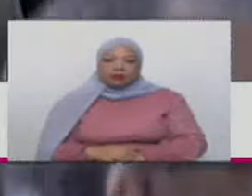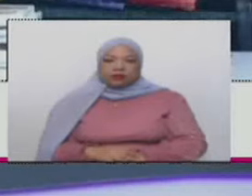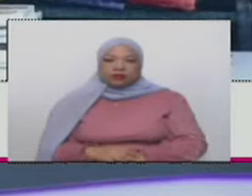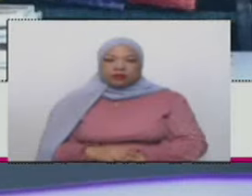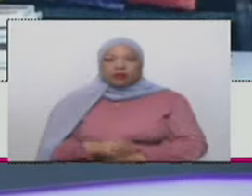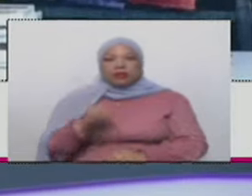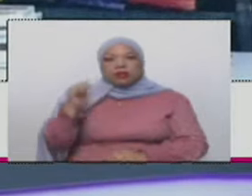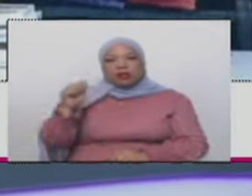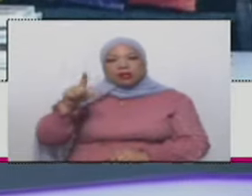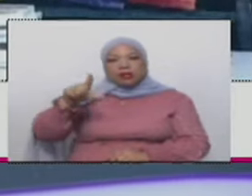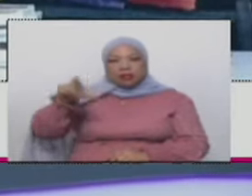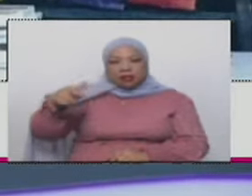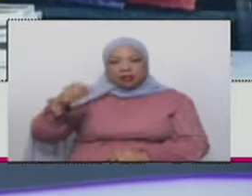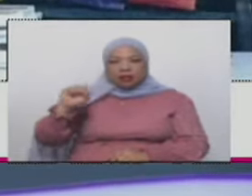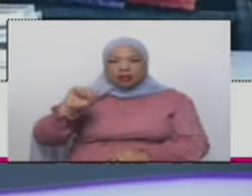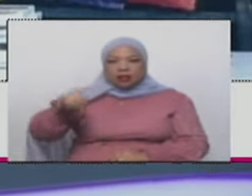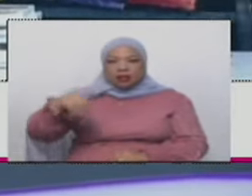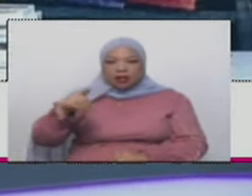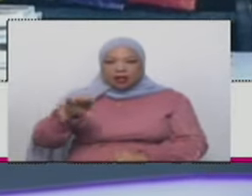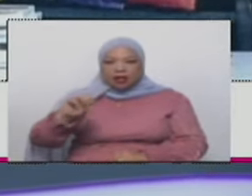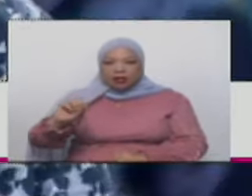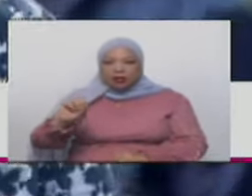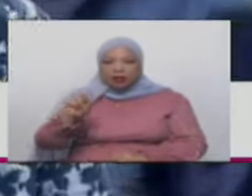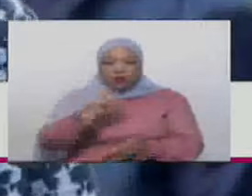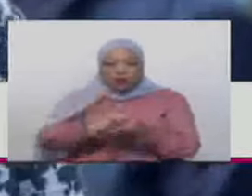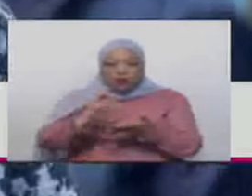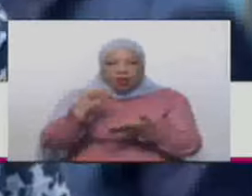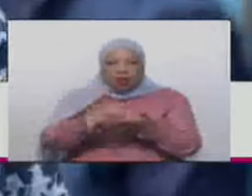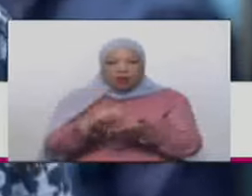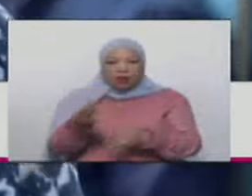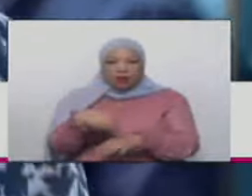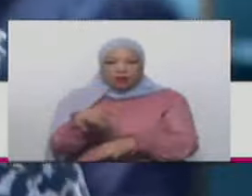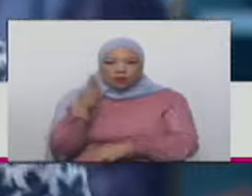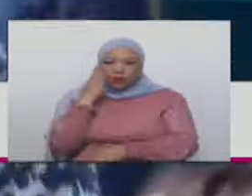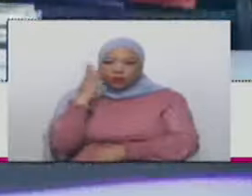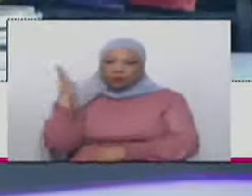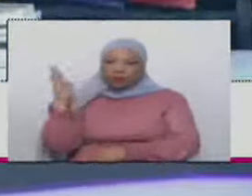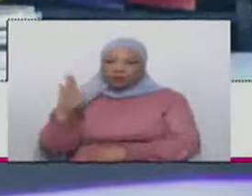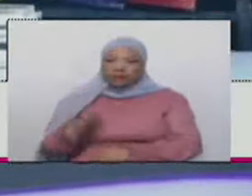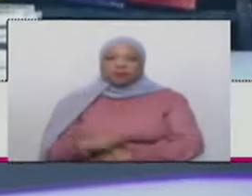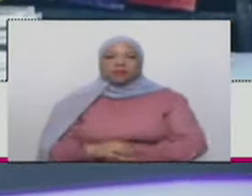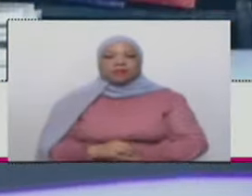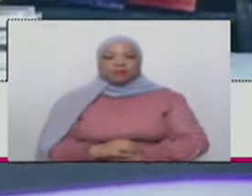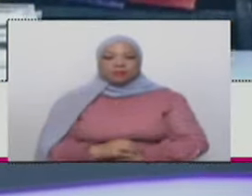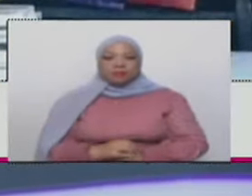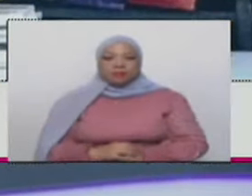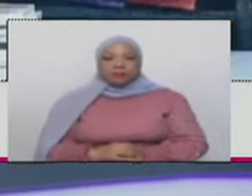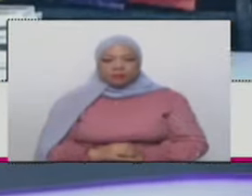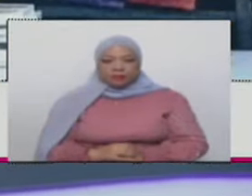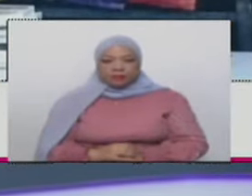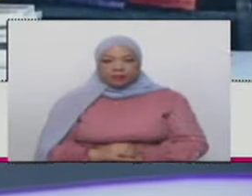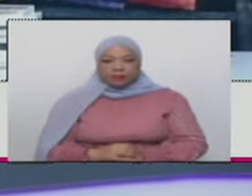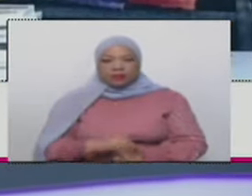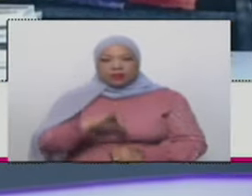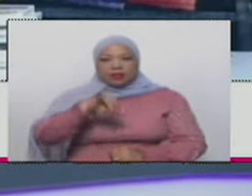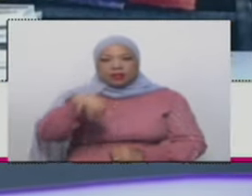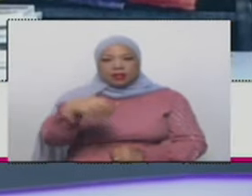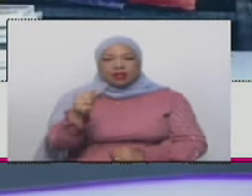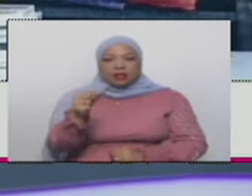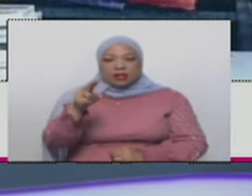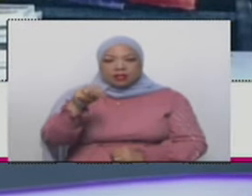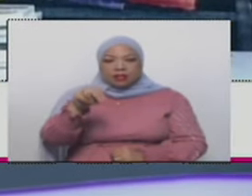Alejandro Oviedo Palomares, escritor, poeta, Alejandro. Yasmín Anselmi,